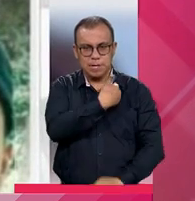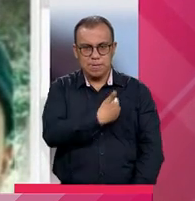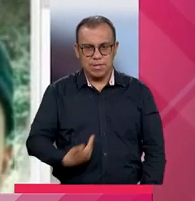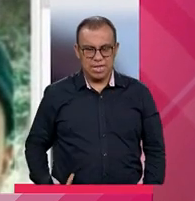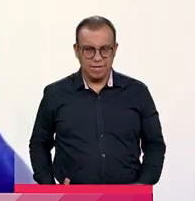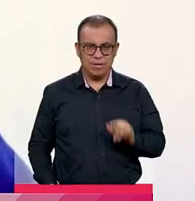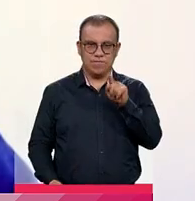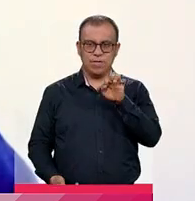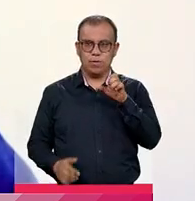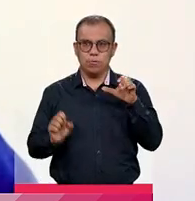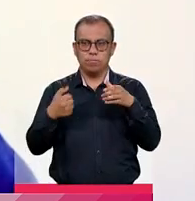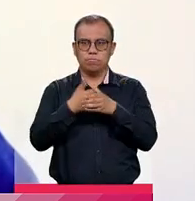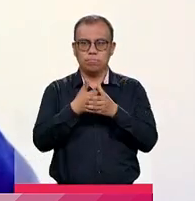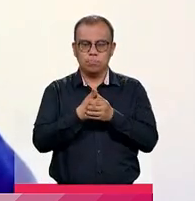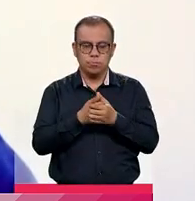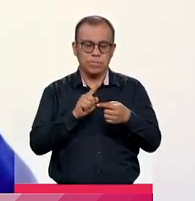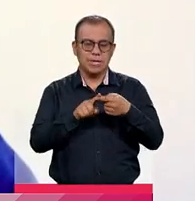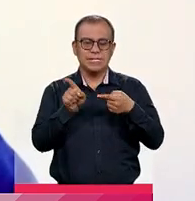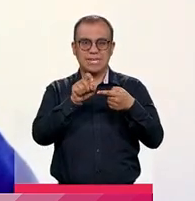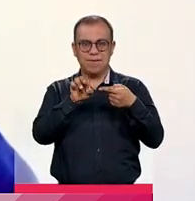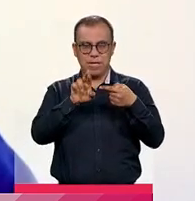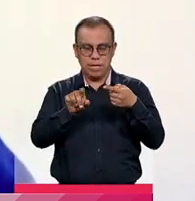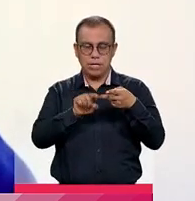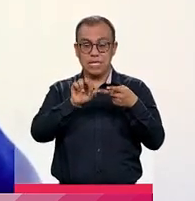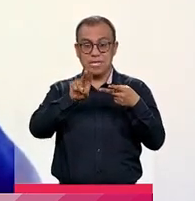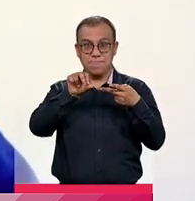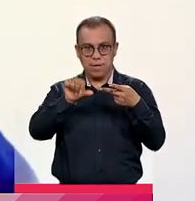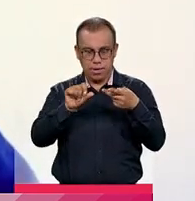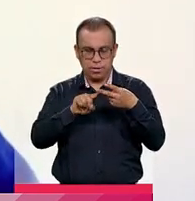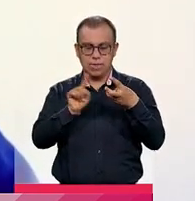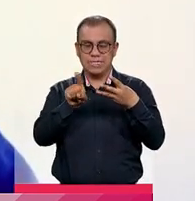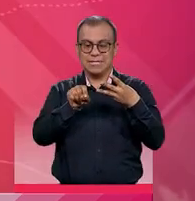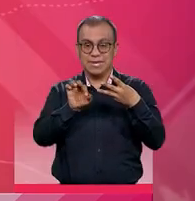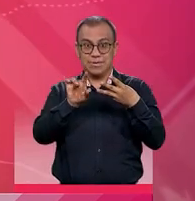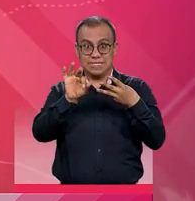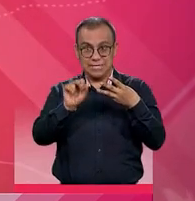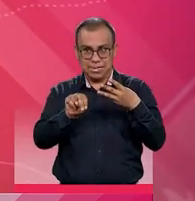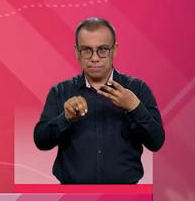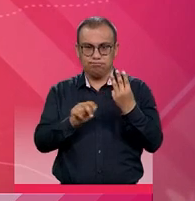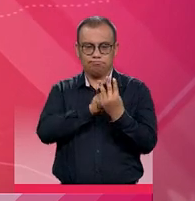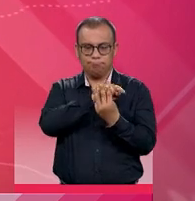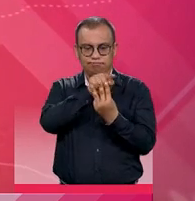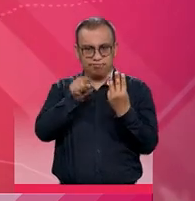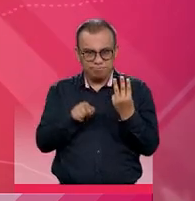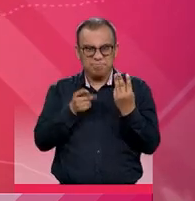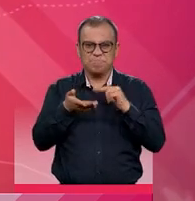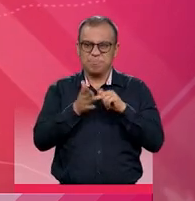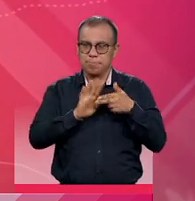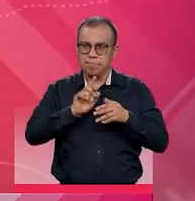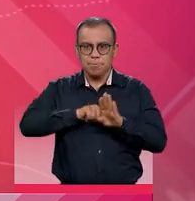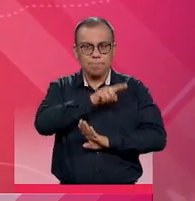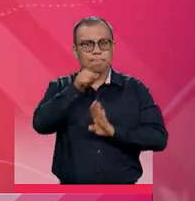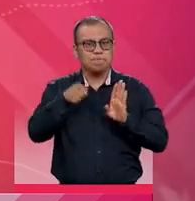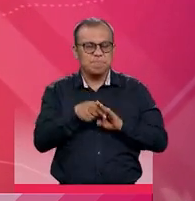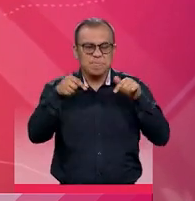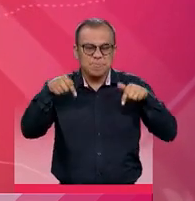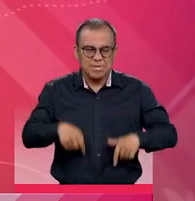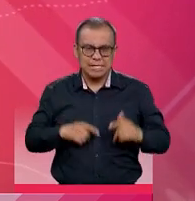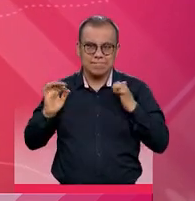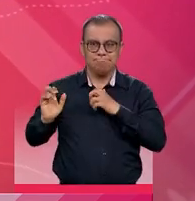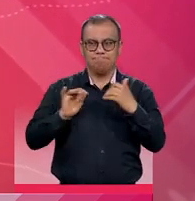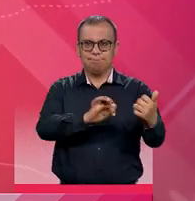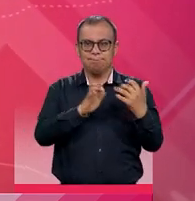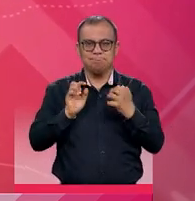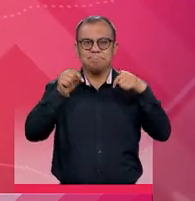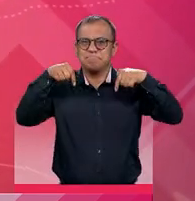de FECODE. Byron Patiño, Rubén Ibarra, Sebastián Quintero, víctimas de toda esta guerra atroz que